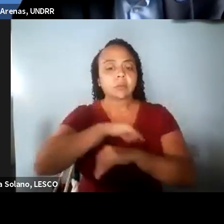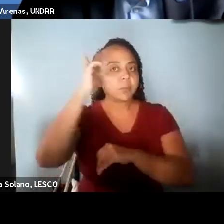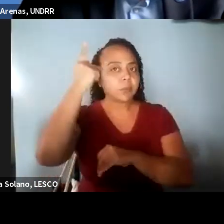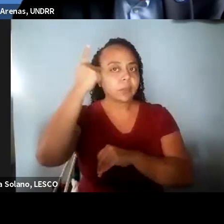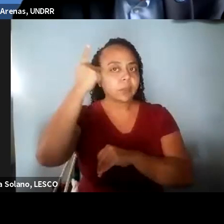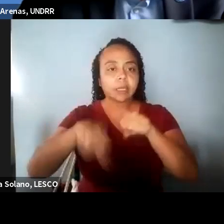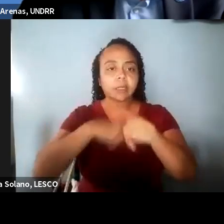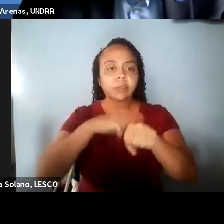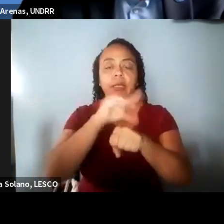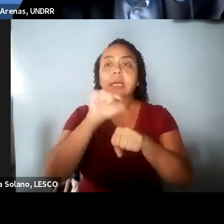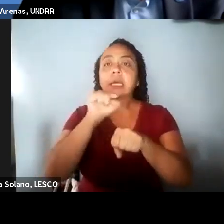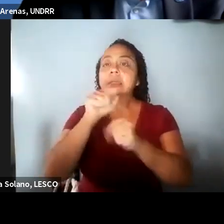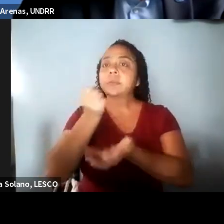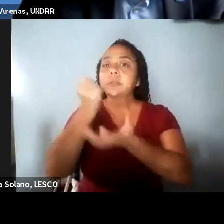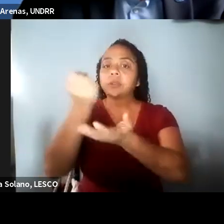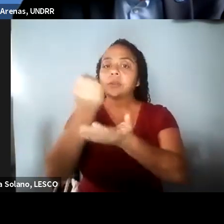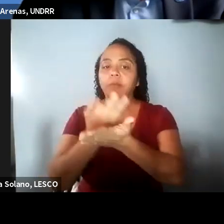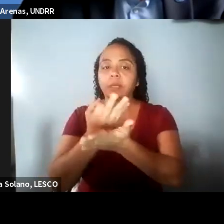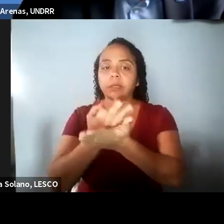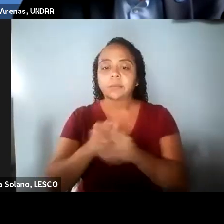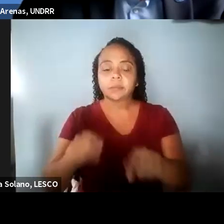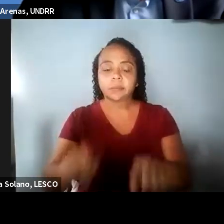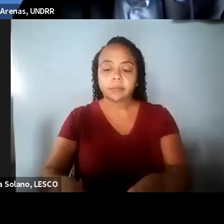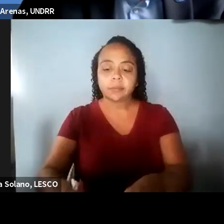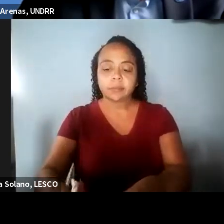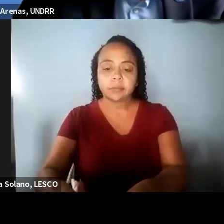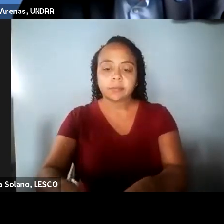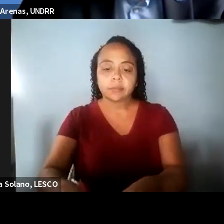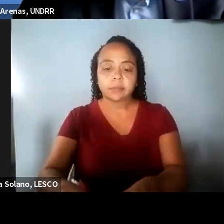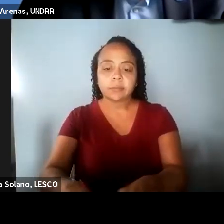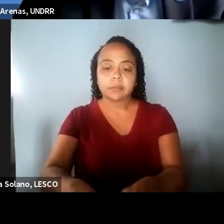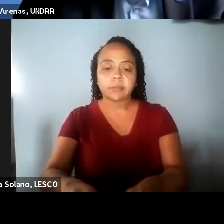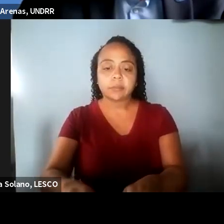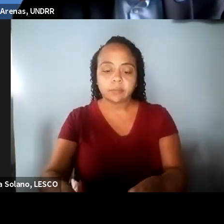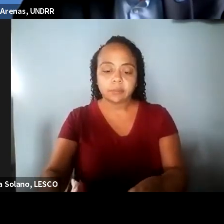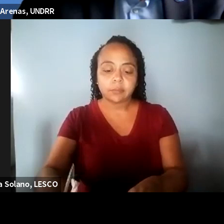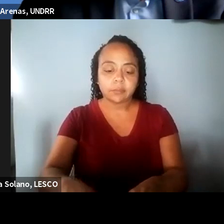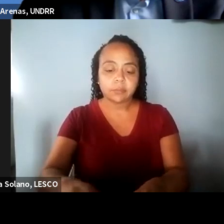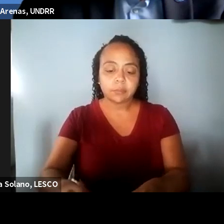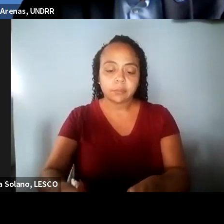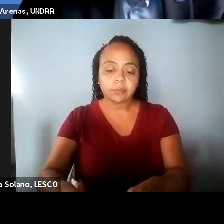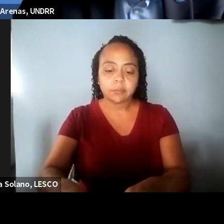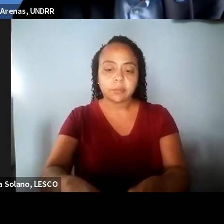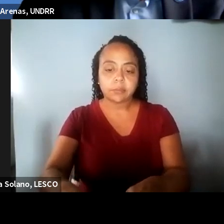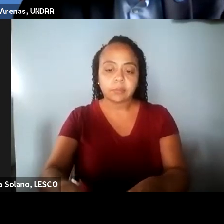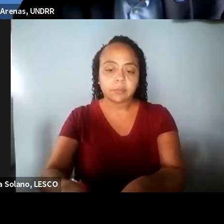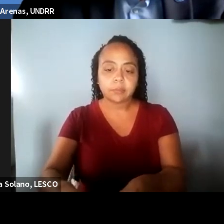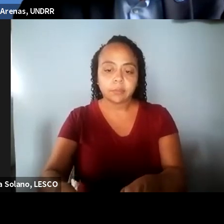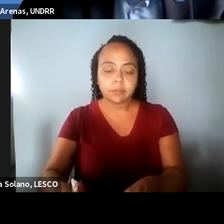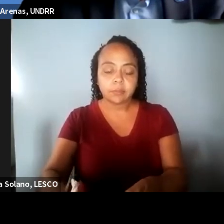inversión financiera y la infraestructura sostenible se creó una norma de infraestructura pública